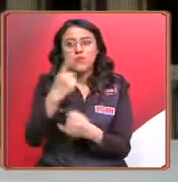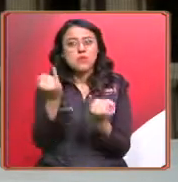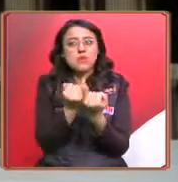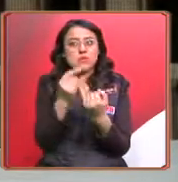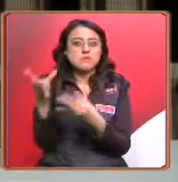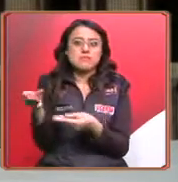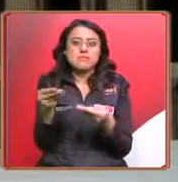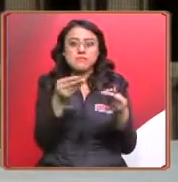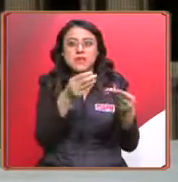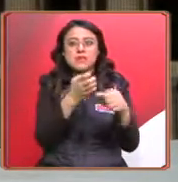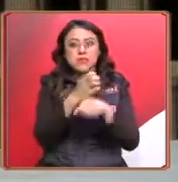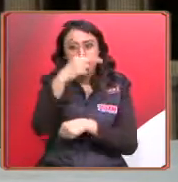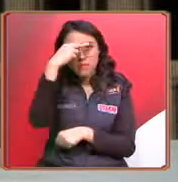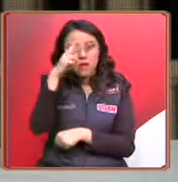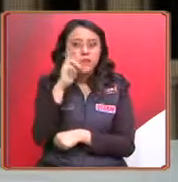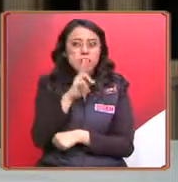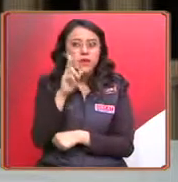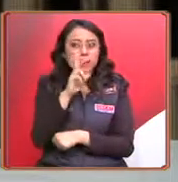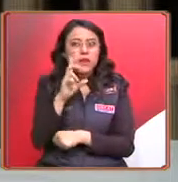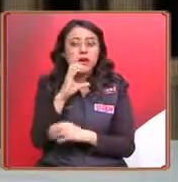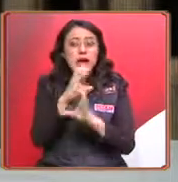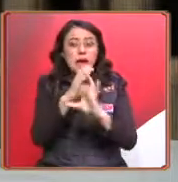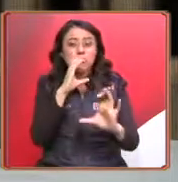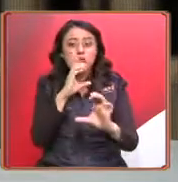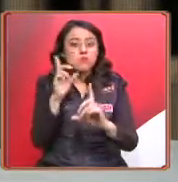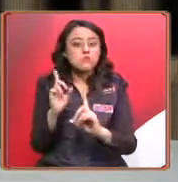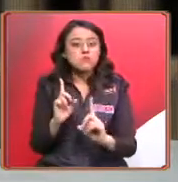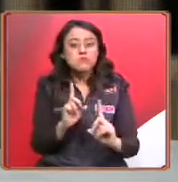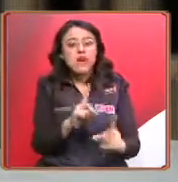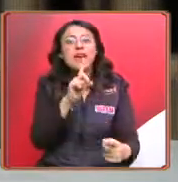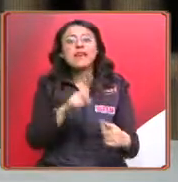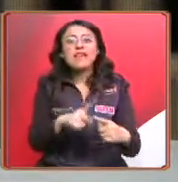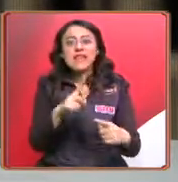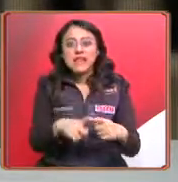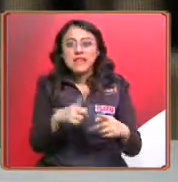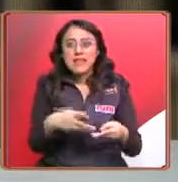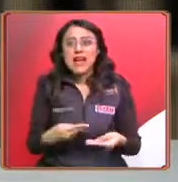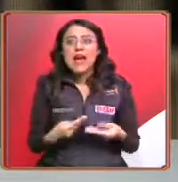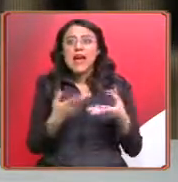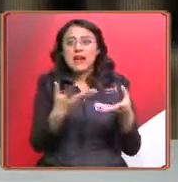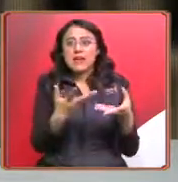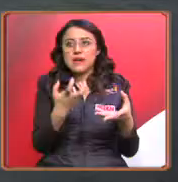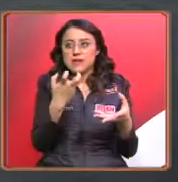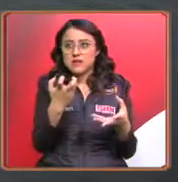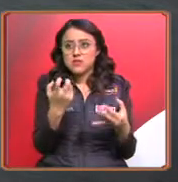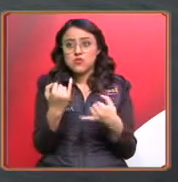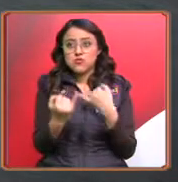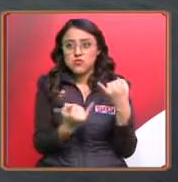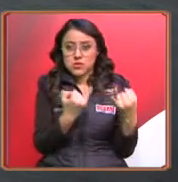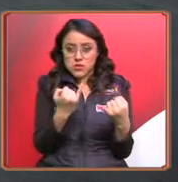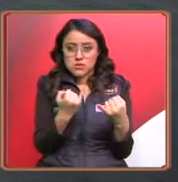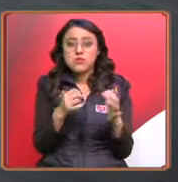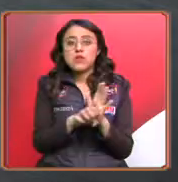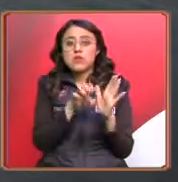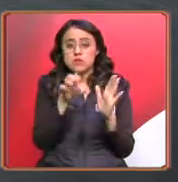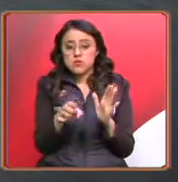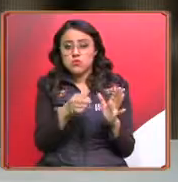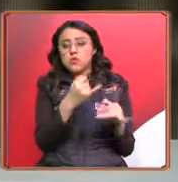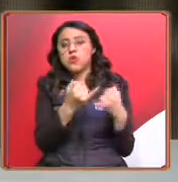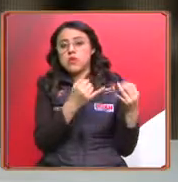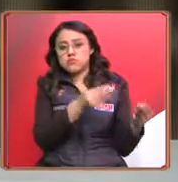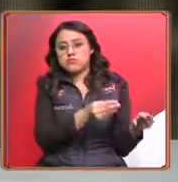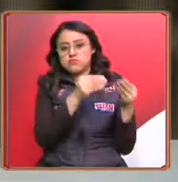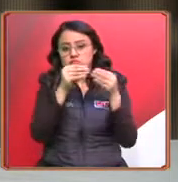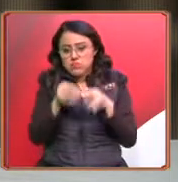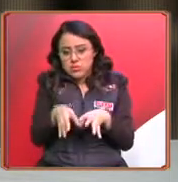tocó irse. Y lo seguimos el camioncito y a quién le llegó. Eso es lo que pasa con los juguetes. Usted los deja en las